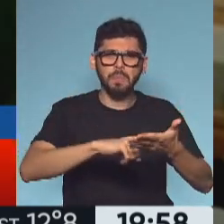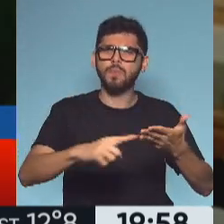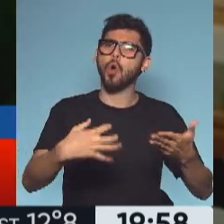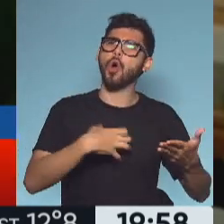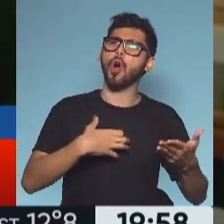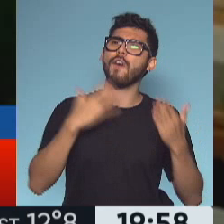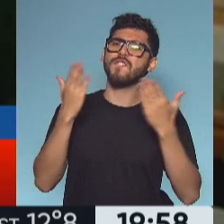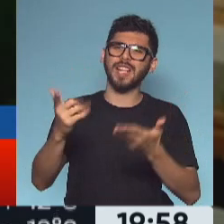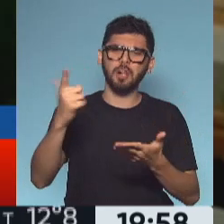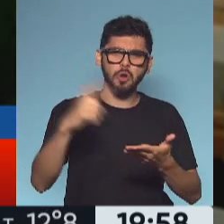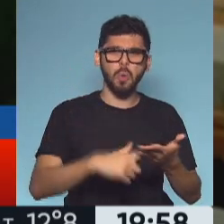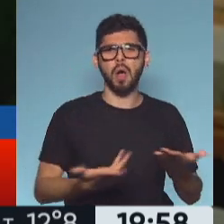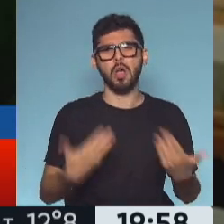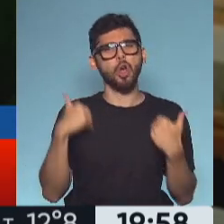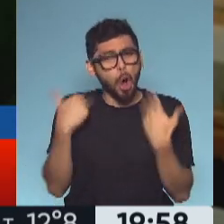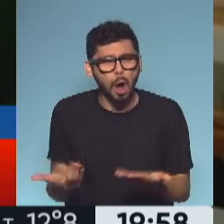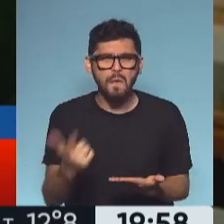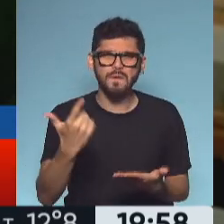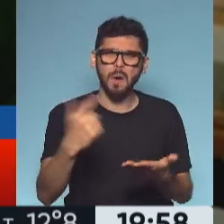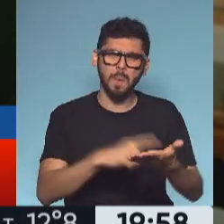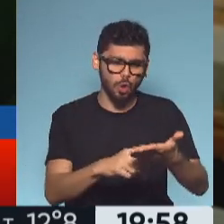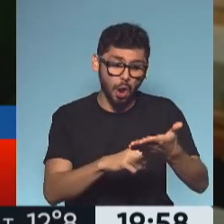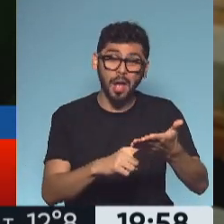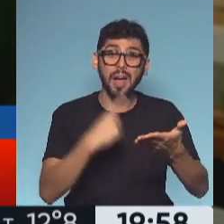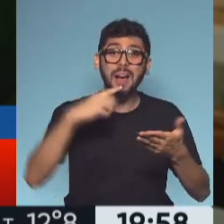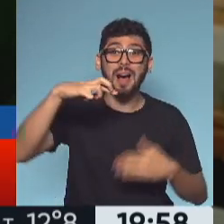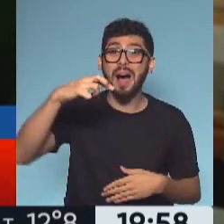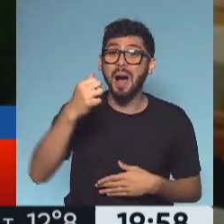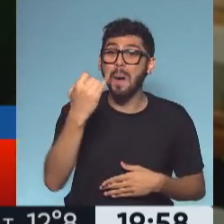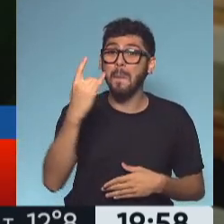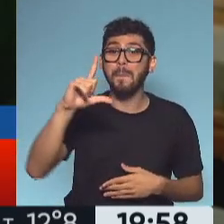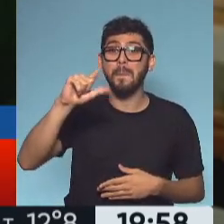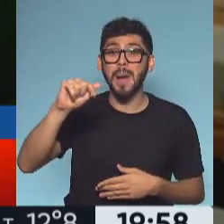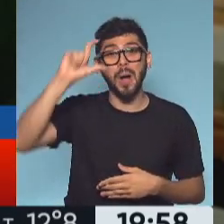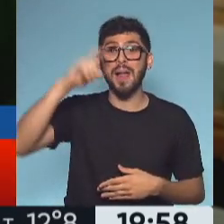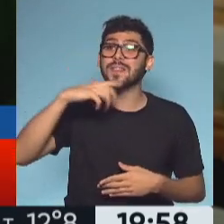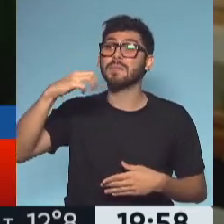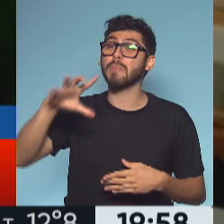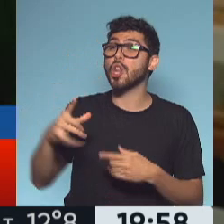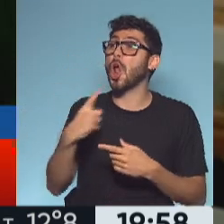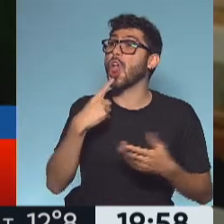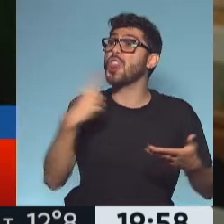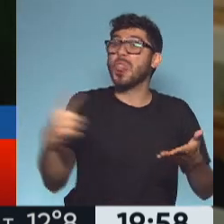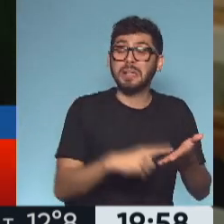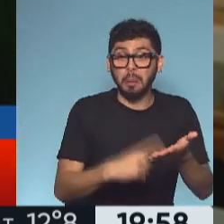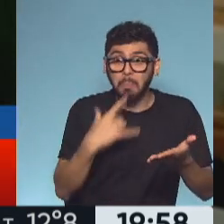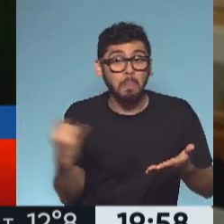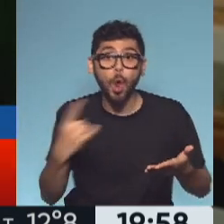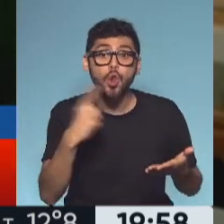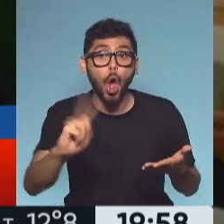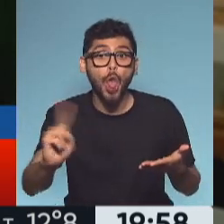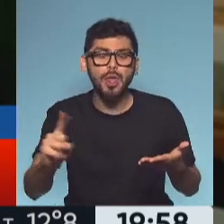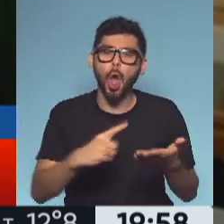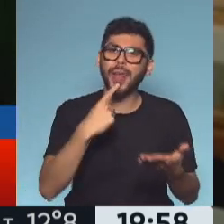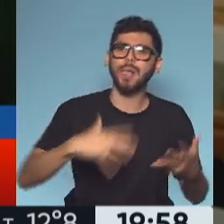desconfianza, desconformismo. Le hacían decir a Paula Español cosas que Paula Español nunca jamás dijo, que hay inquietud,